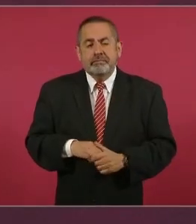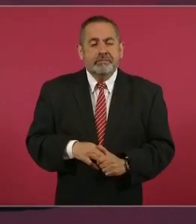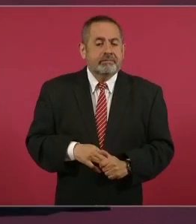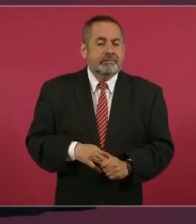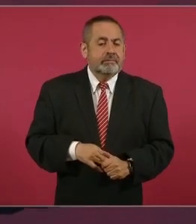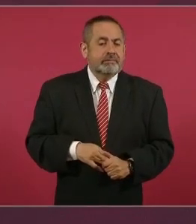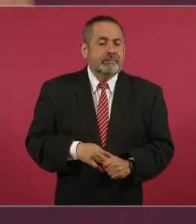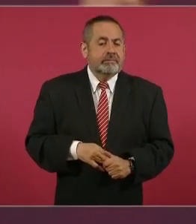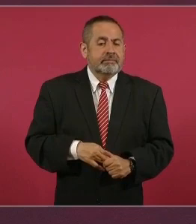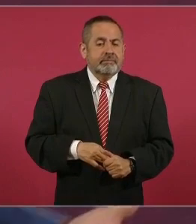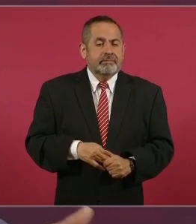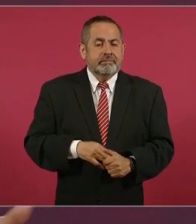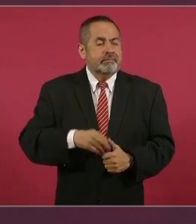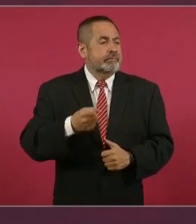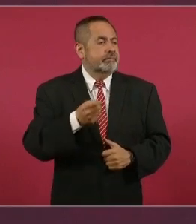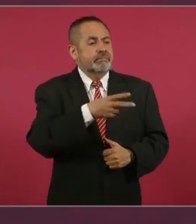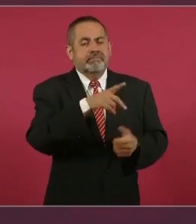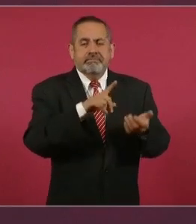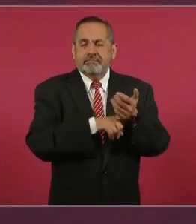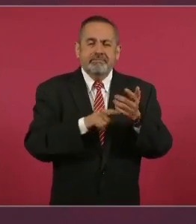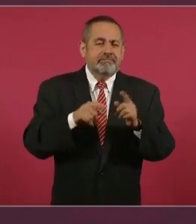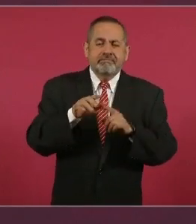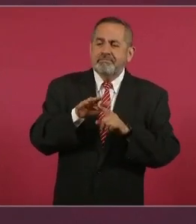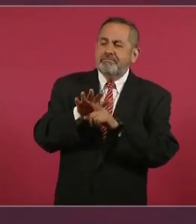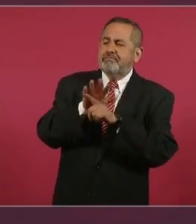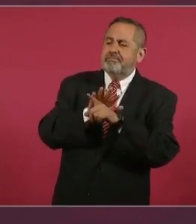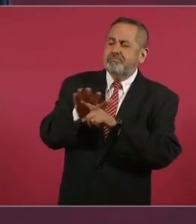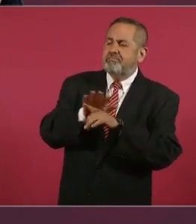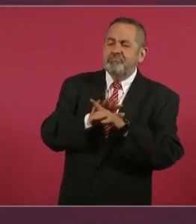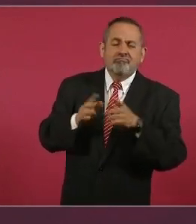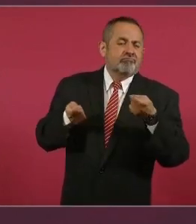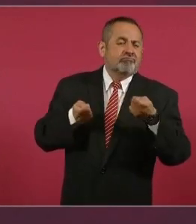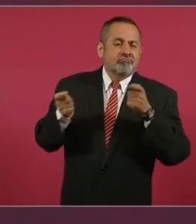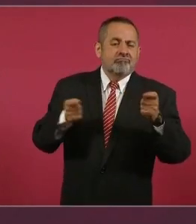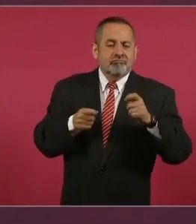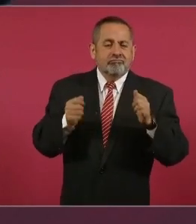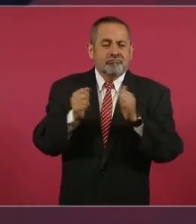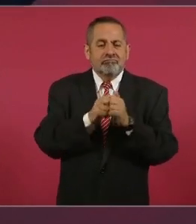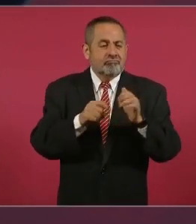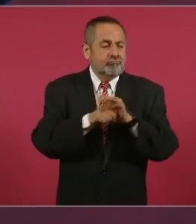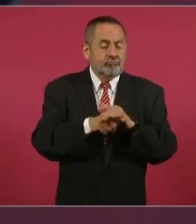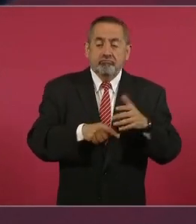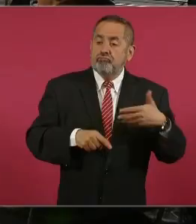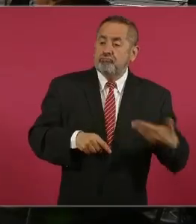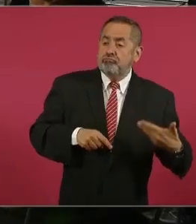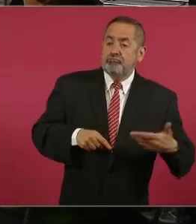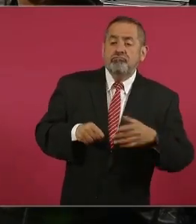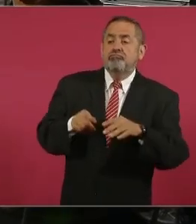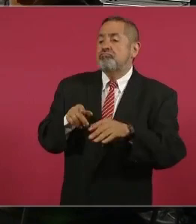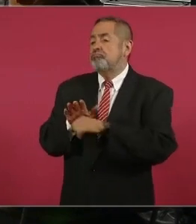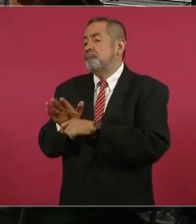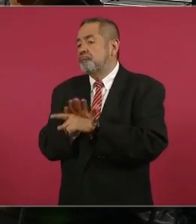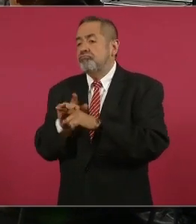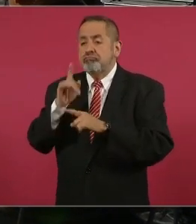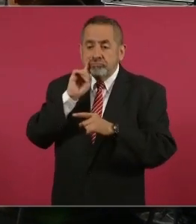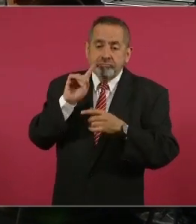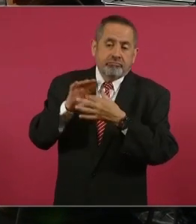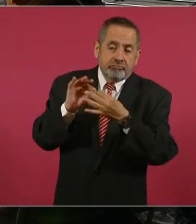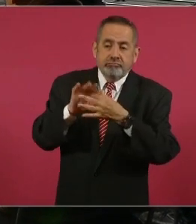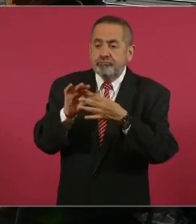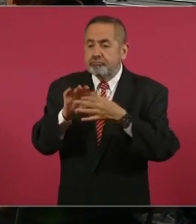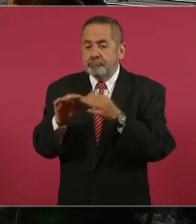medios de manipulación que utiliza mucho la derecha, el conservadurismo,